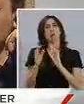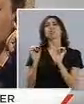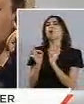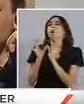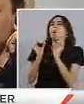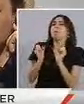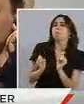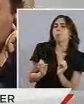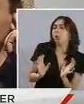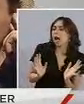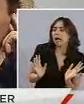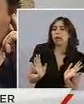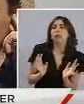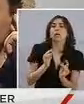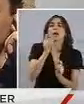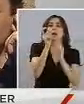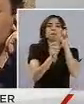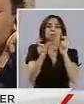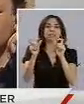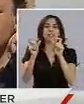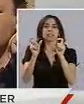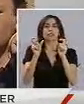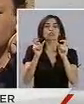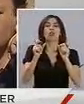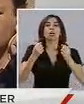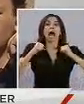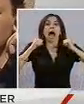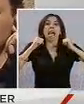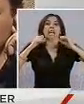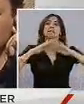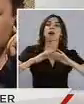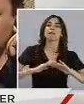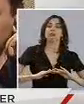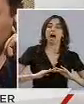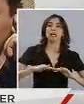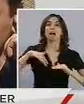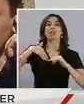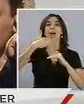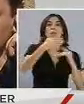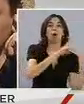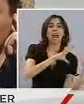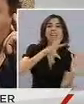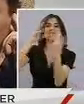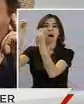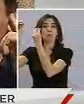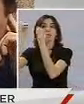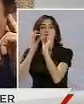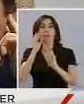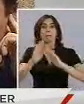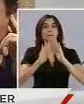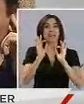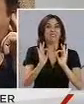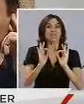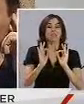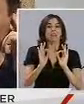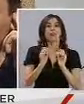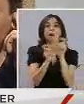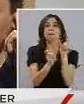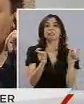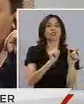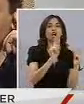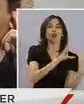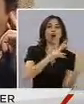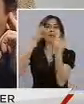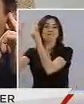pasar que finalmente la gente baje su nivel de alerta y que al final cuando venga una evacuación preventiva realmente es necesaria la gente no